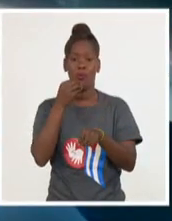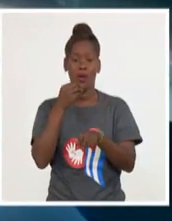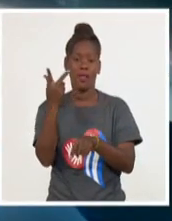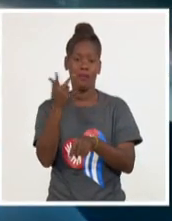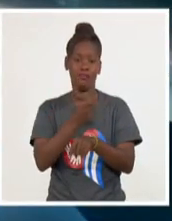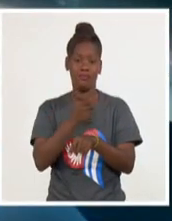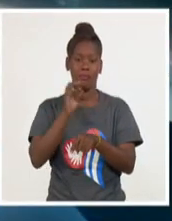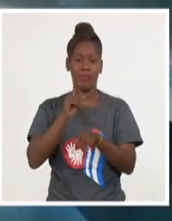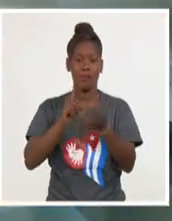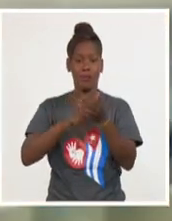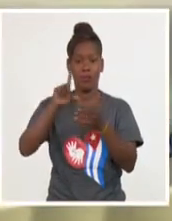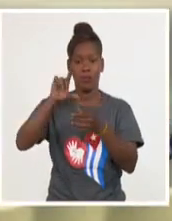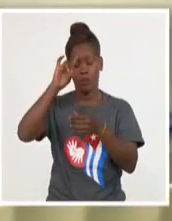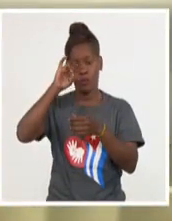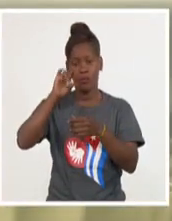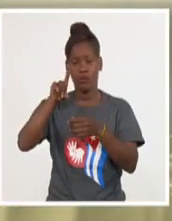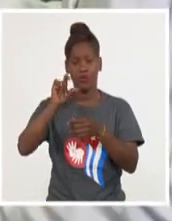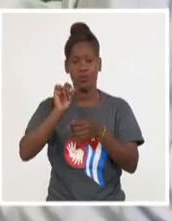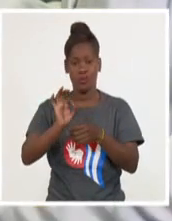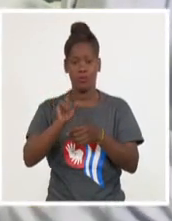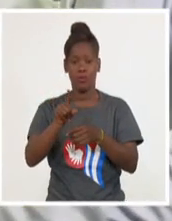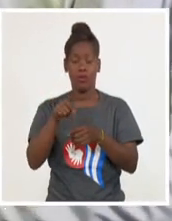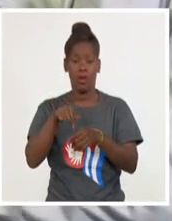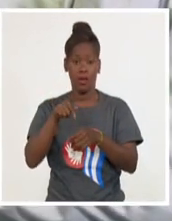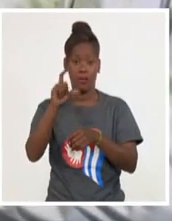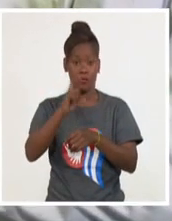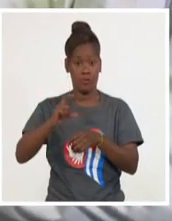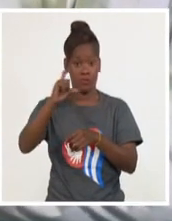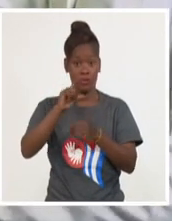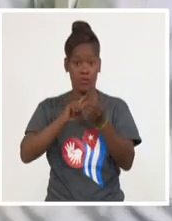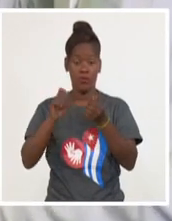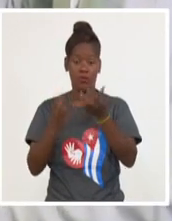en el país. Desde Cienfuegos, Roxana Martínez, Sistema Informativo de la Televisión.